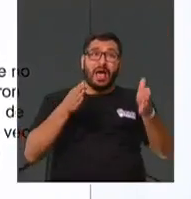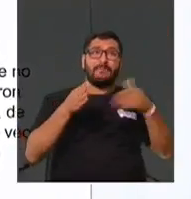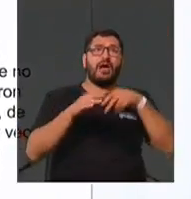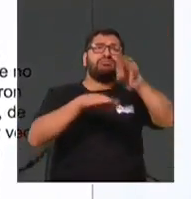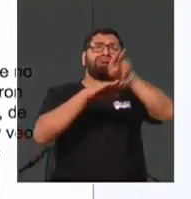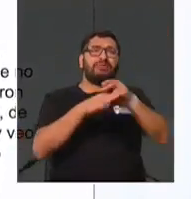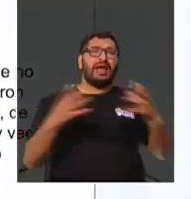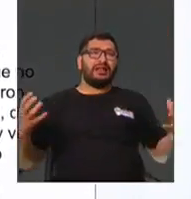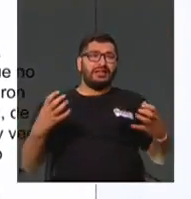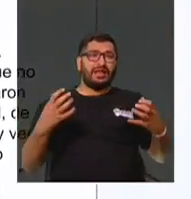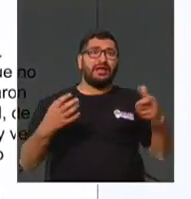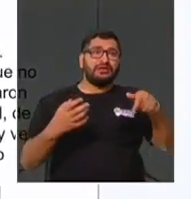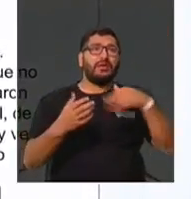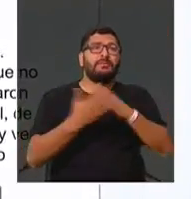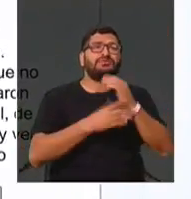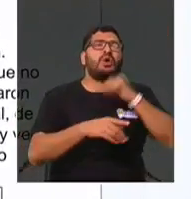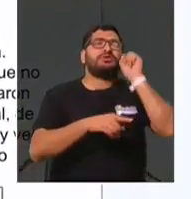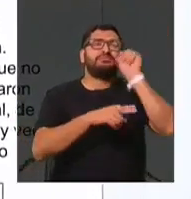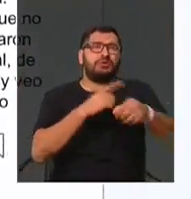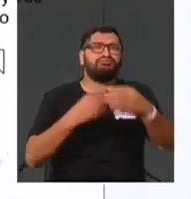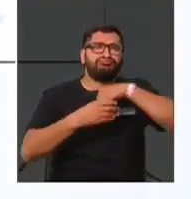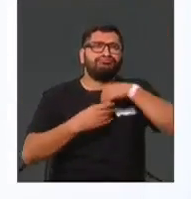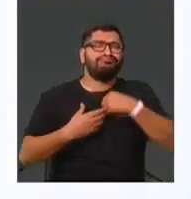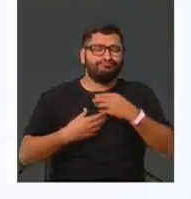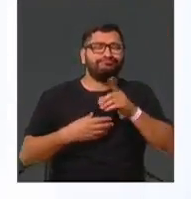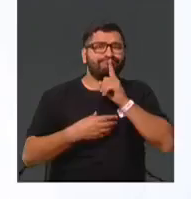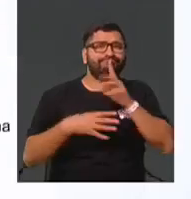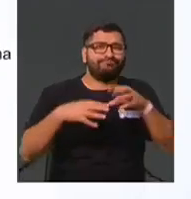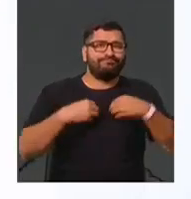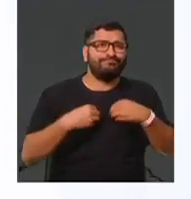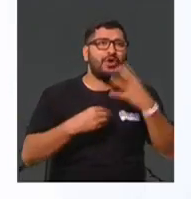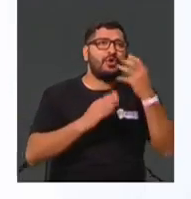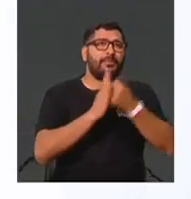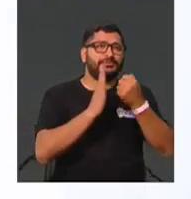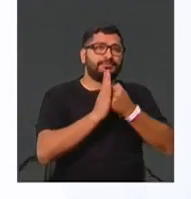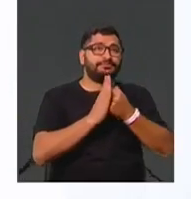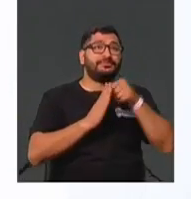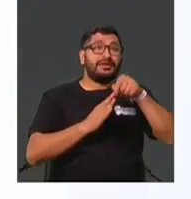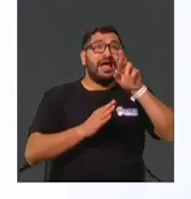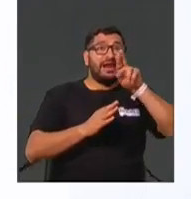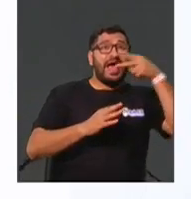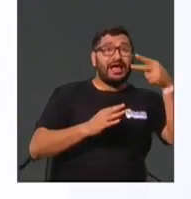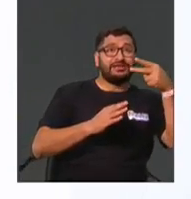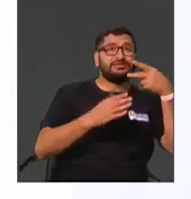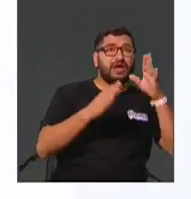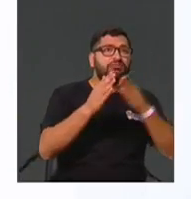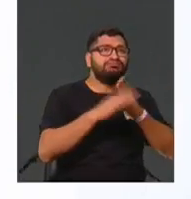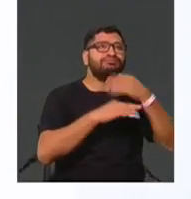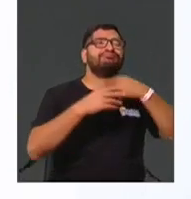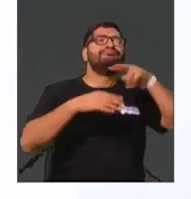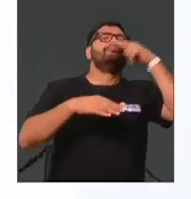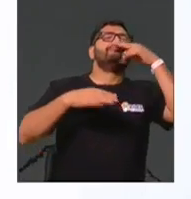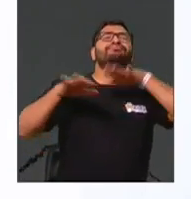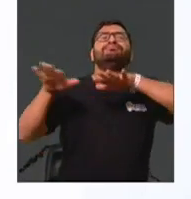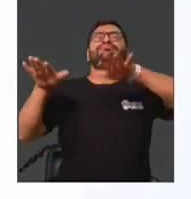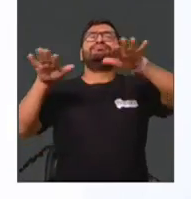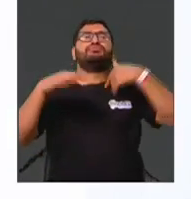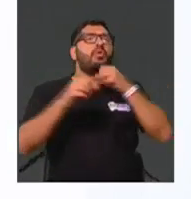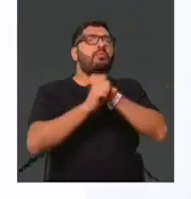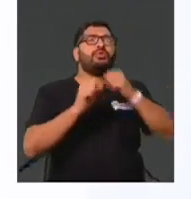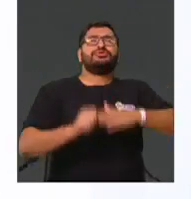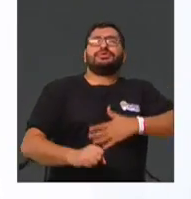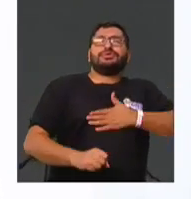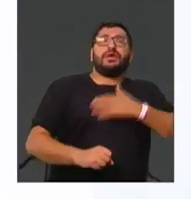nuevas necesidades que desde hace 4 meses estoy viviendo. Días de hospital en la segunda salida de aire libre después de meses